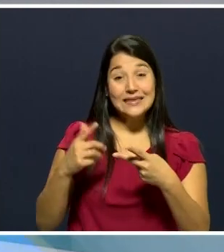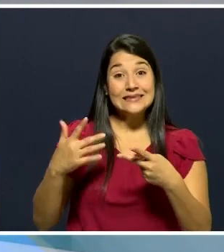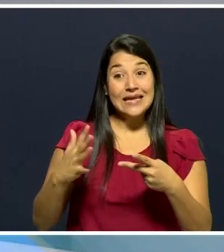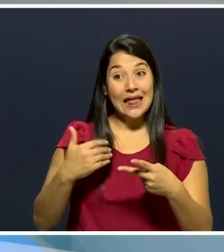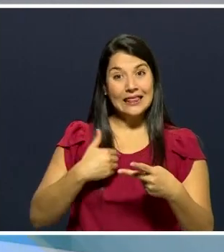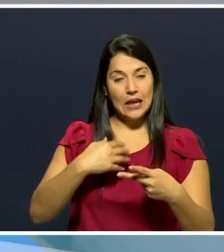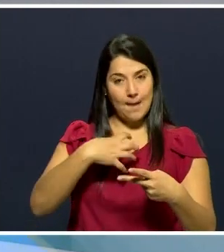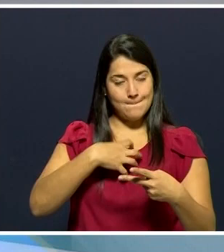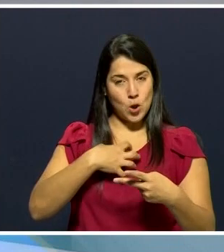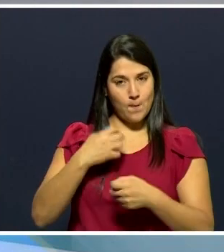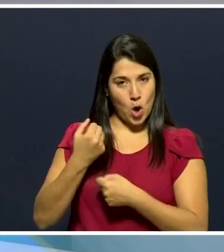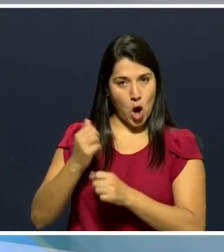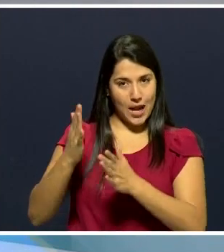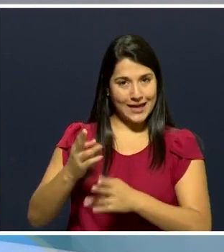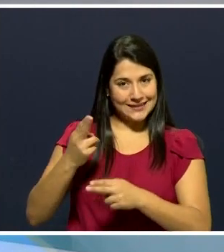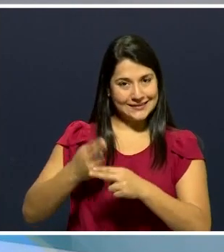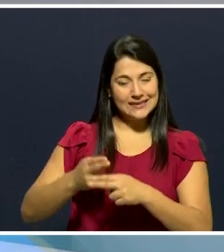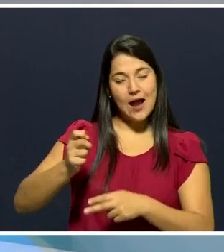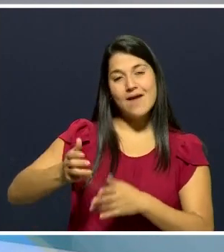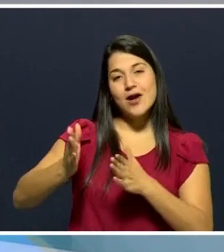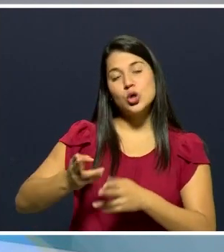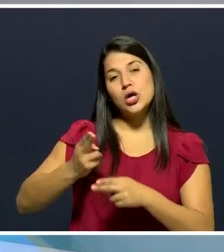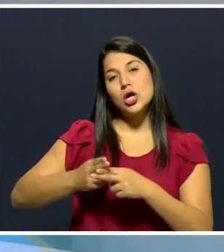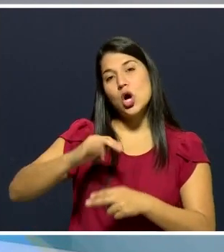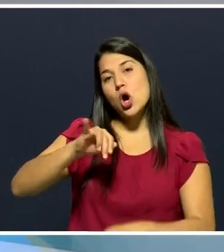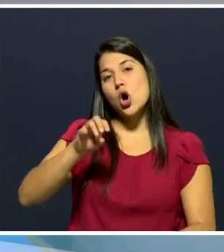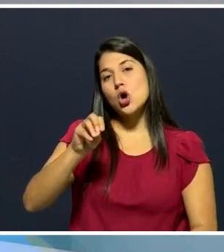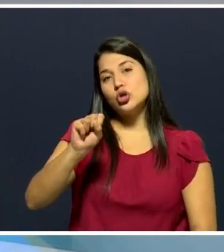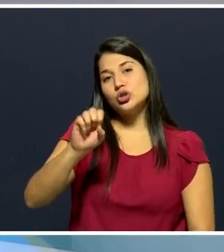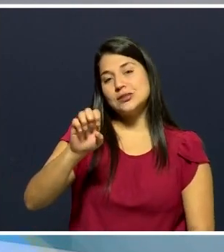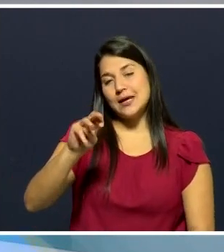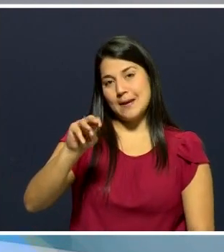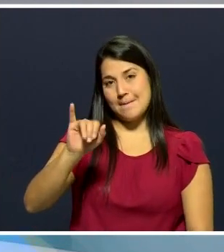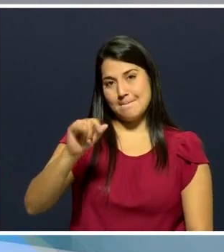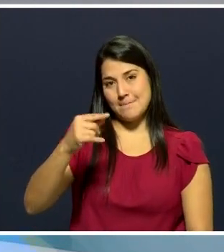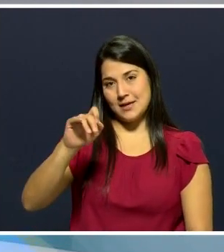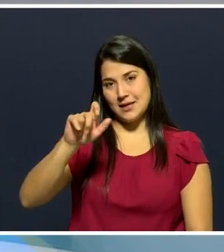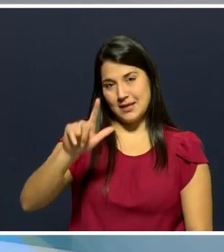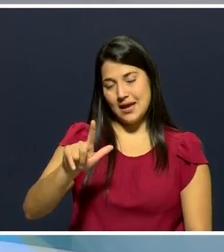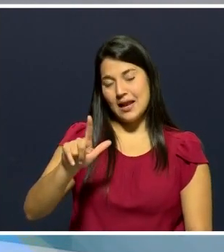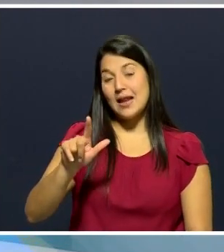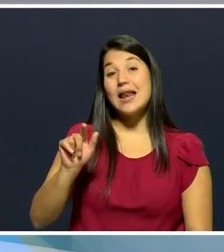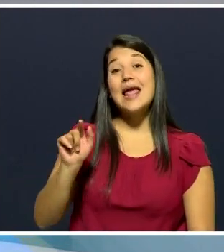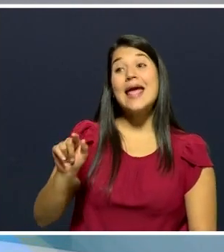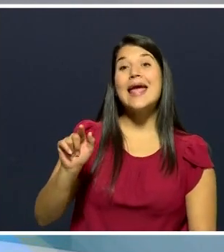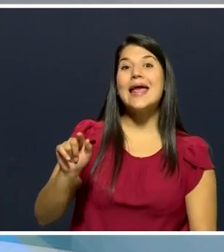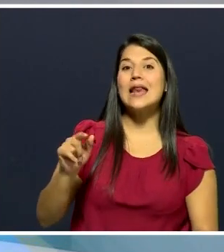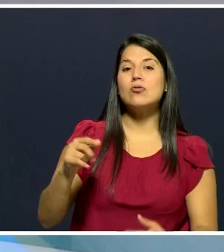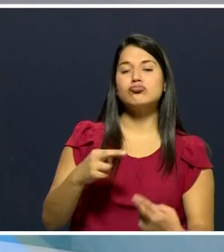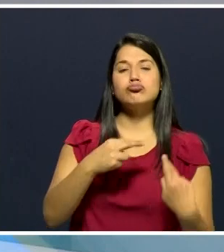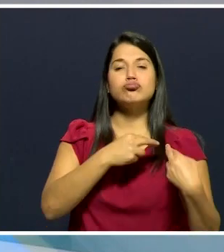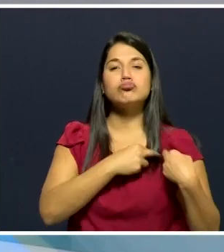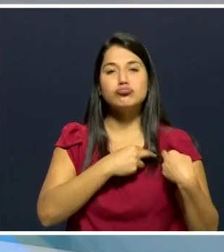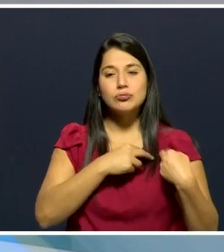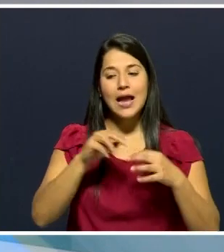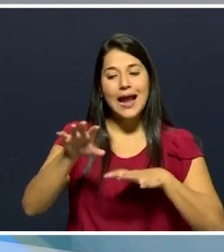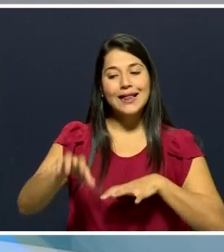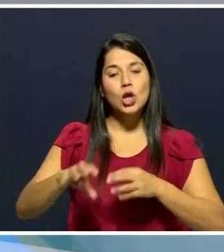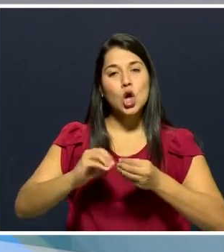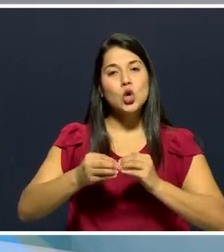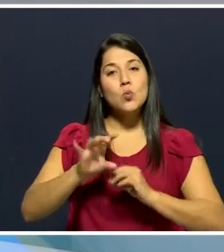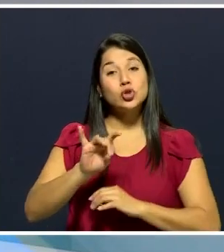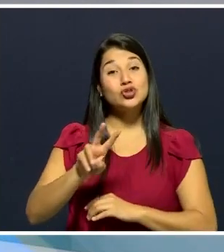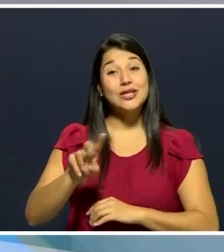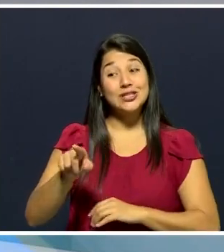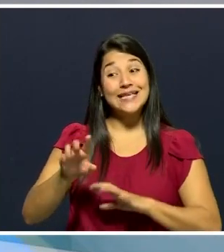propio alcalde. El abogado José Miguel Jiménez llevará las riendas del cantón número 82, el cantón más joven de